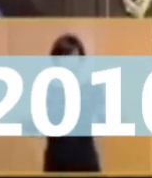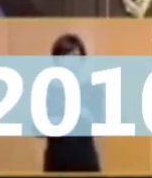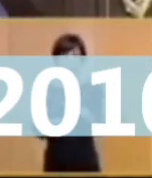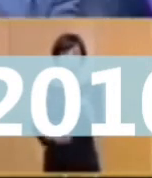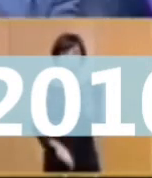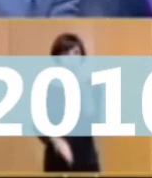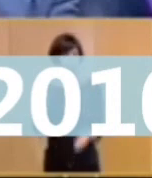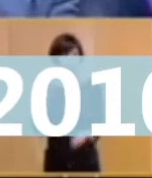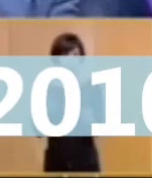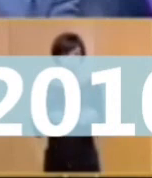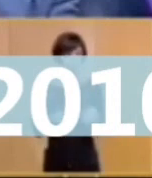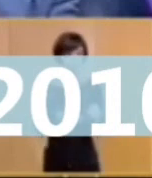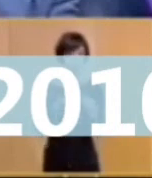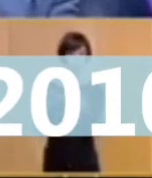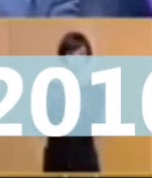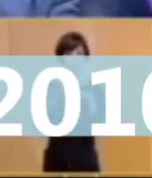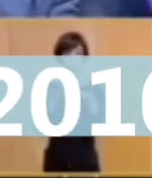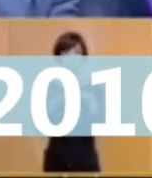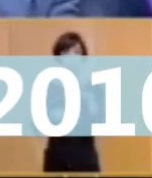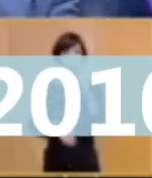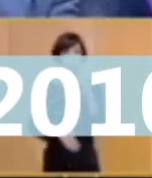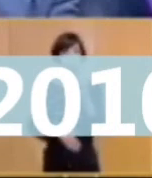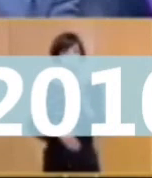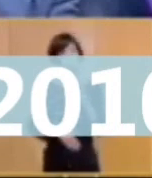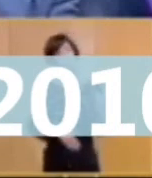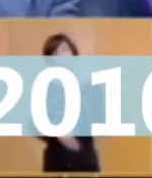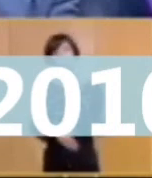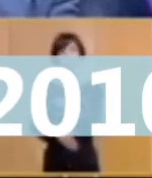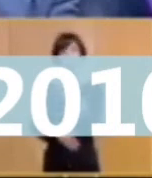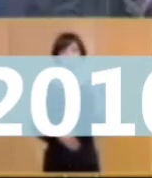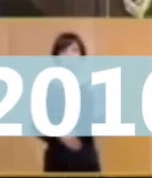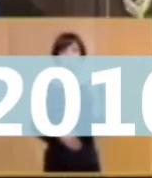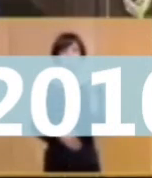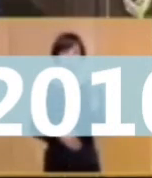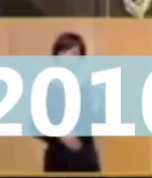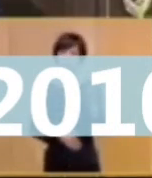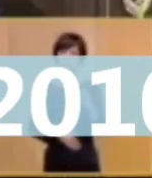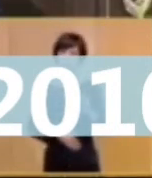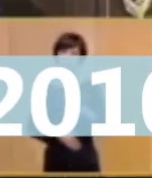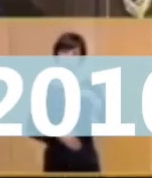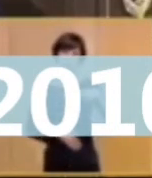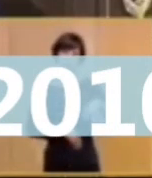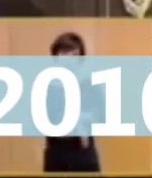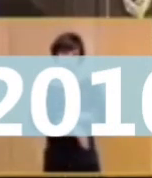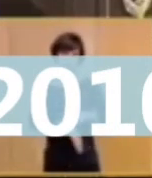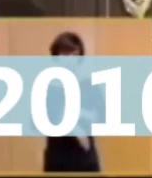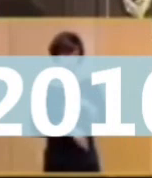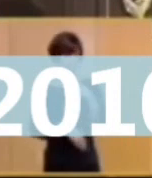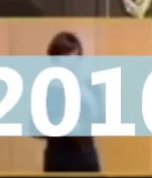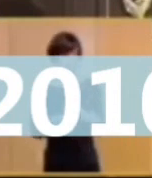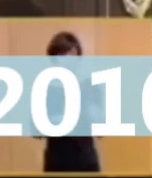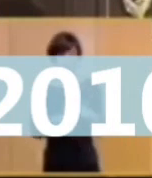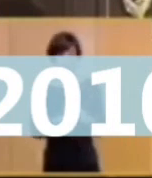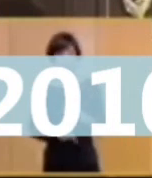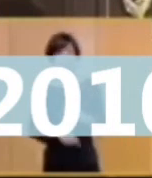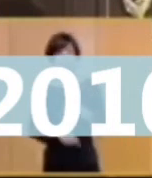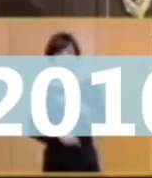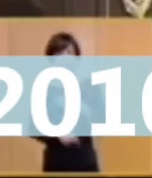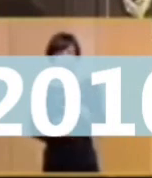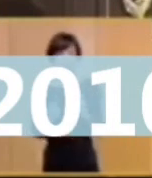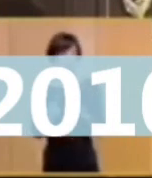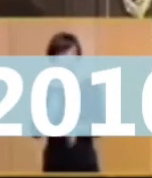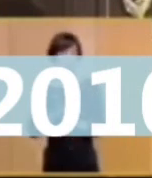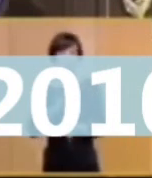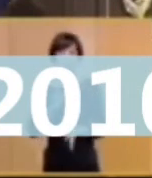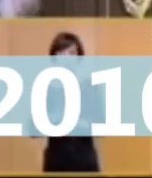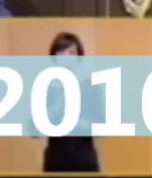equitativo y que afecte a todos pero no esto y señor presidente del gobierno le digo una cosa España sigue necesitando un